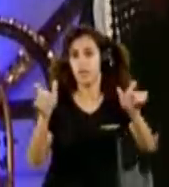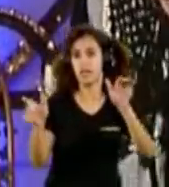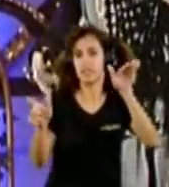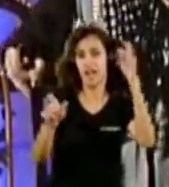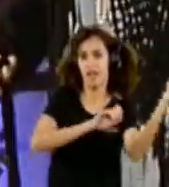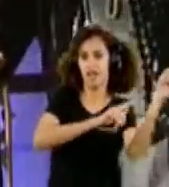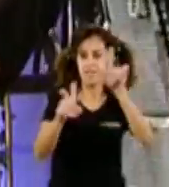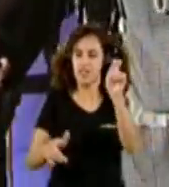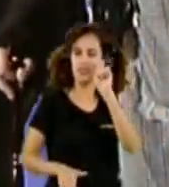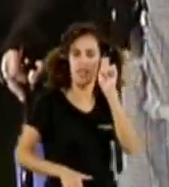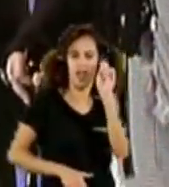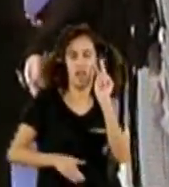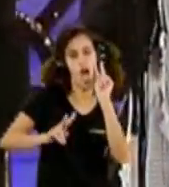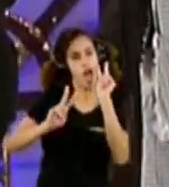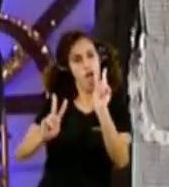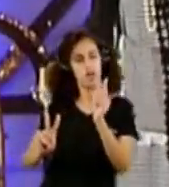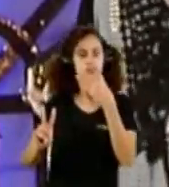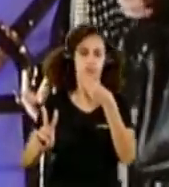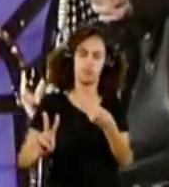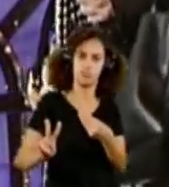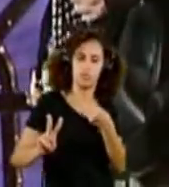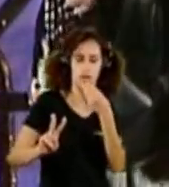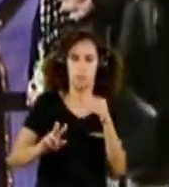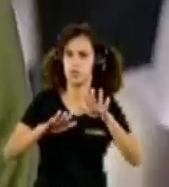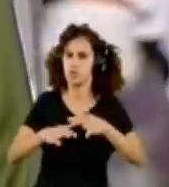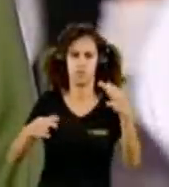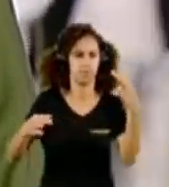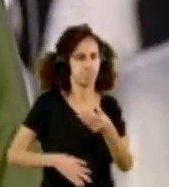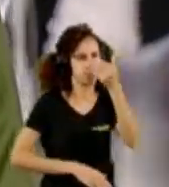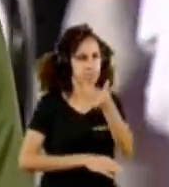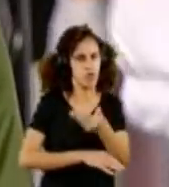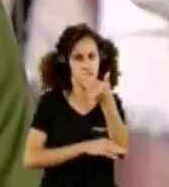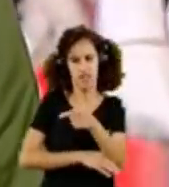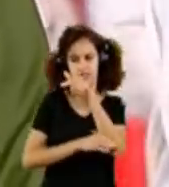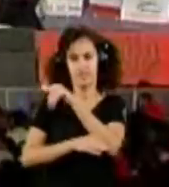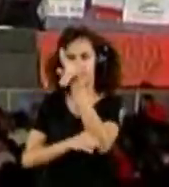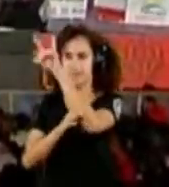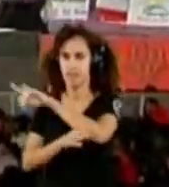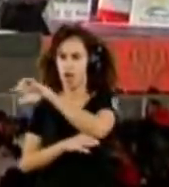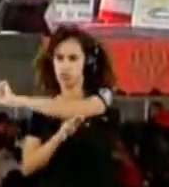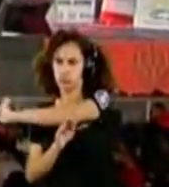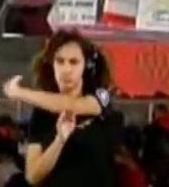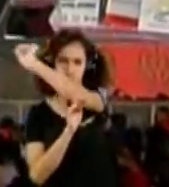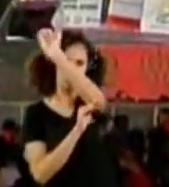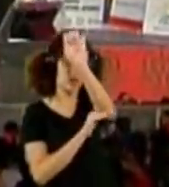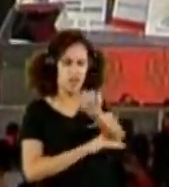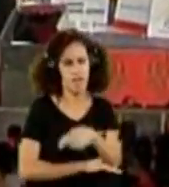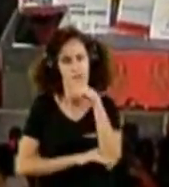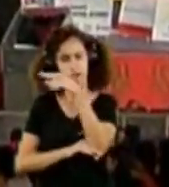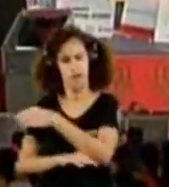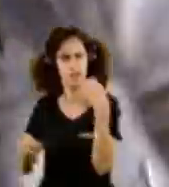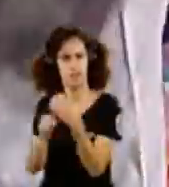no ve de su salón no puede ser más importante que un canario que ha nacido, que ha mamado, que en su